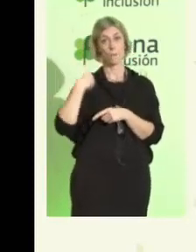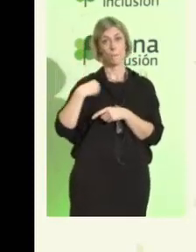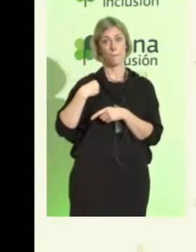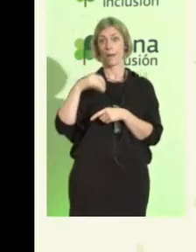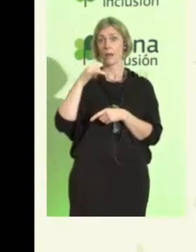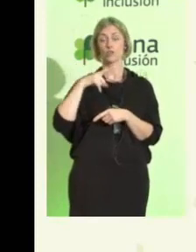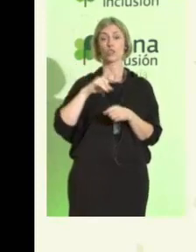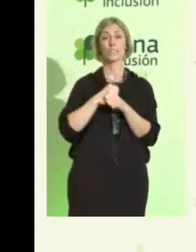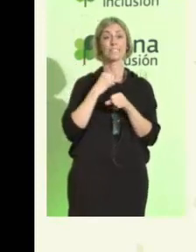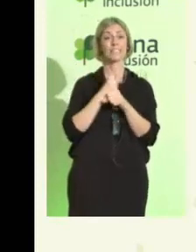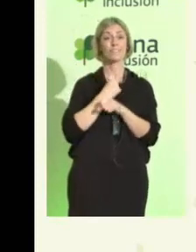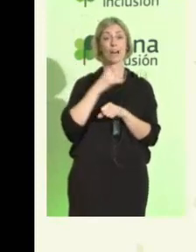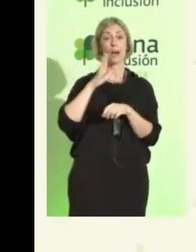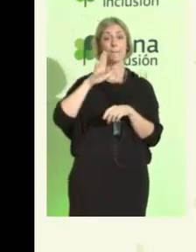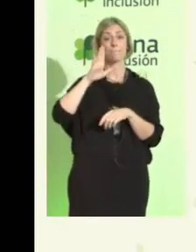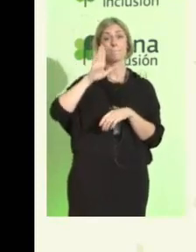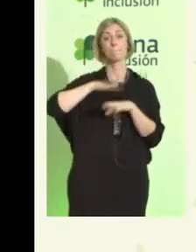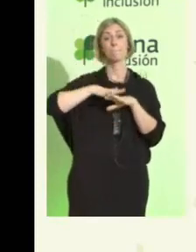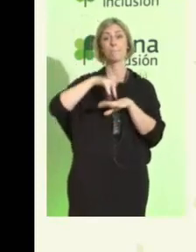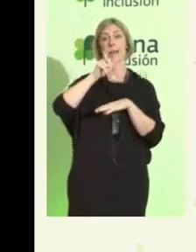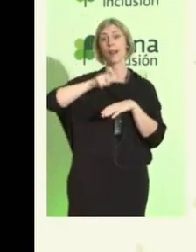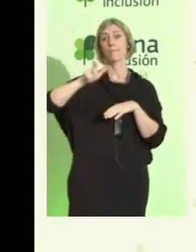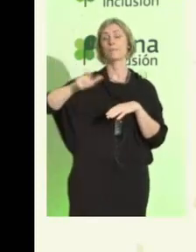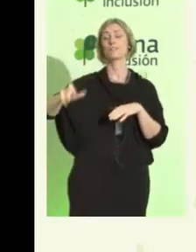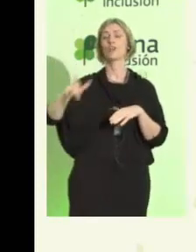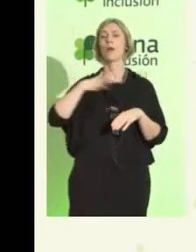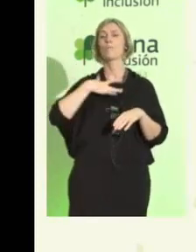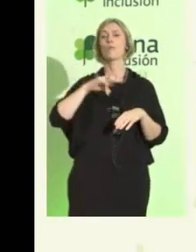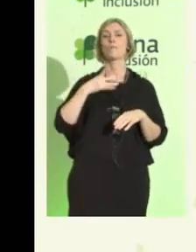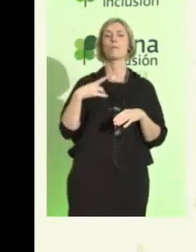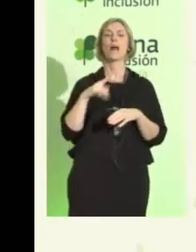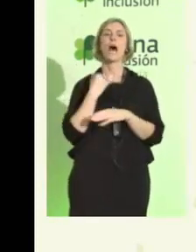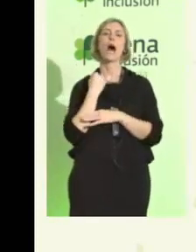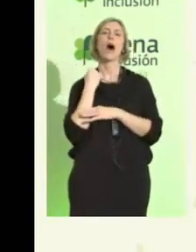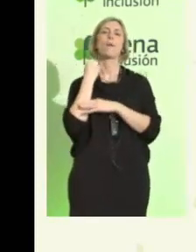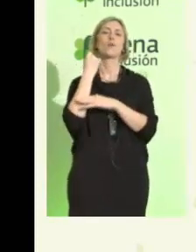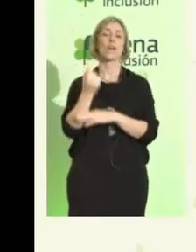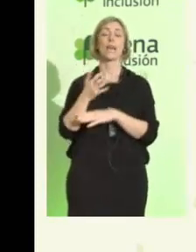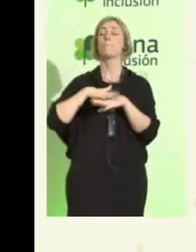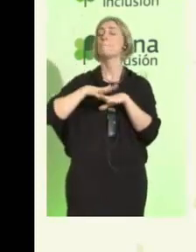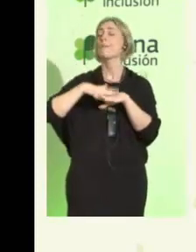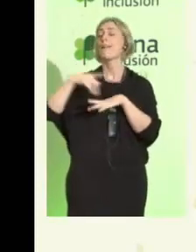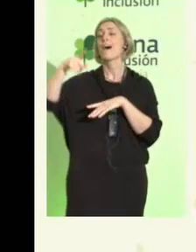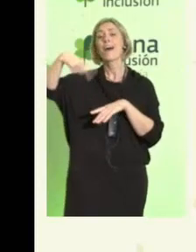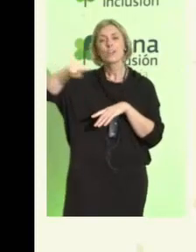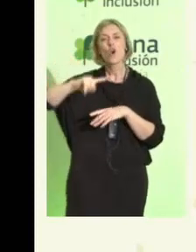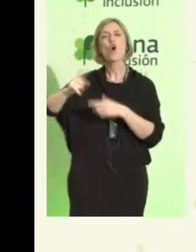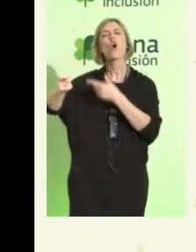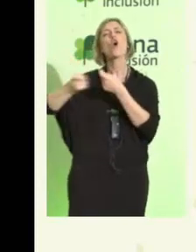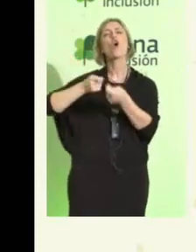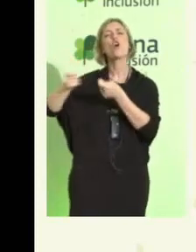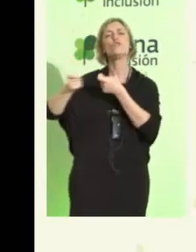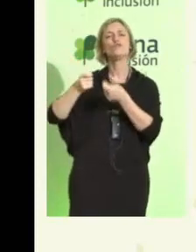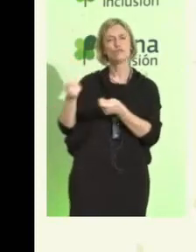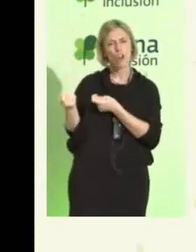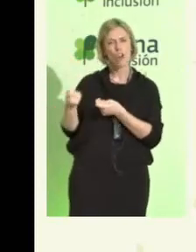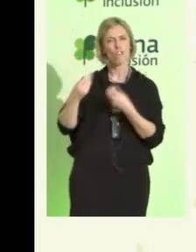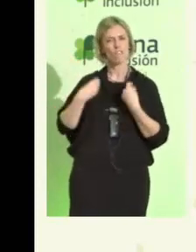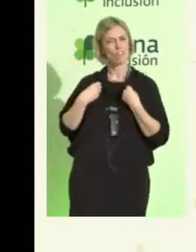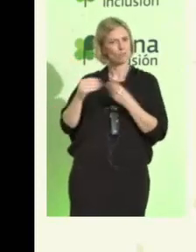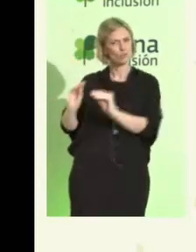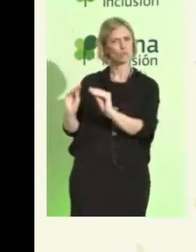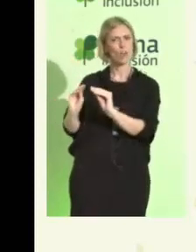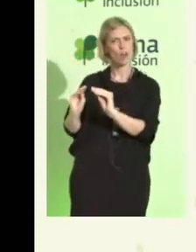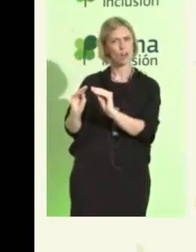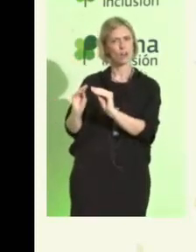de la forma que ellos quieren. Es apoyarles para que ellos tengan el control, para asegurarnos que tienen el control sobre su vida, sobre su